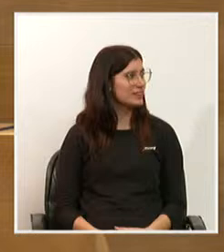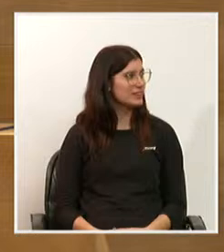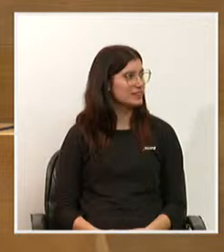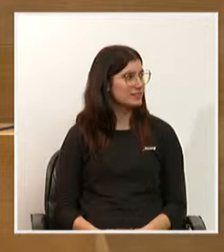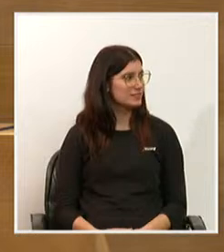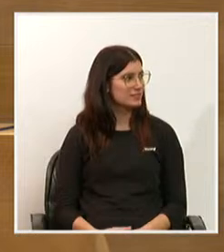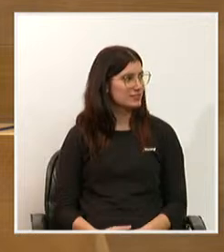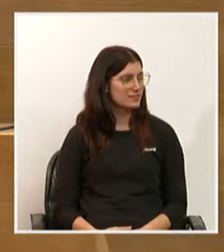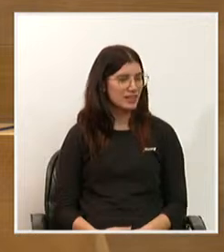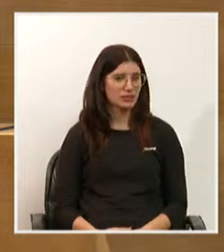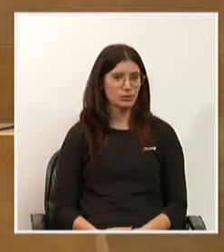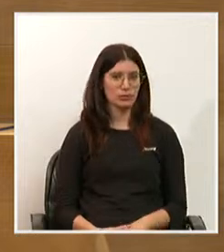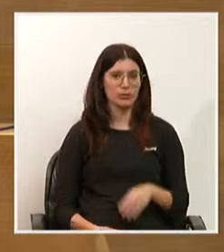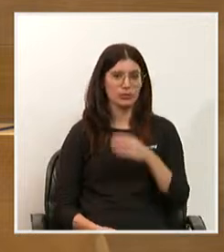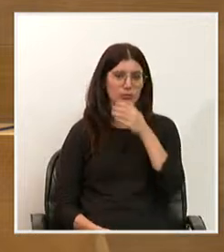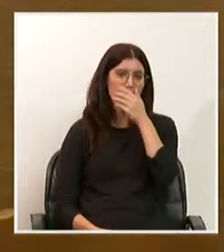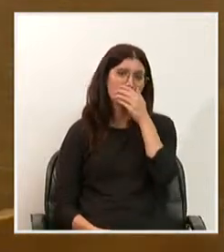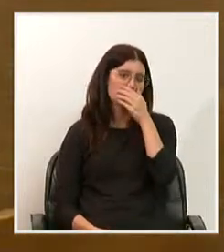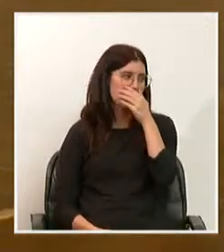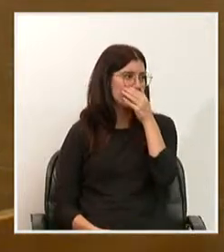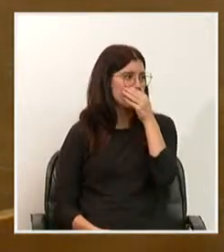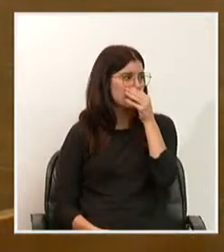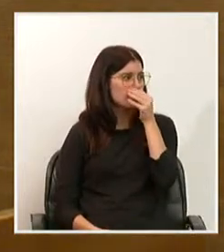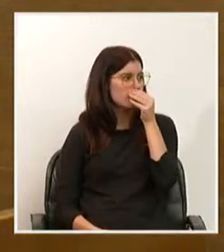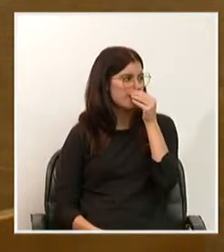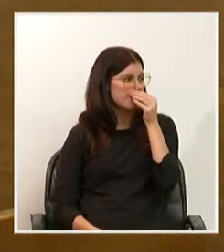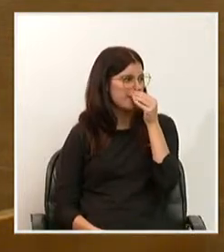btu cuando quiera